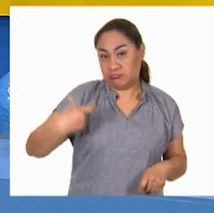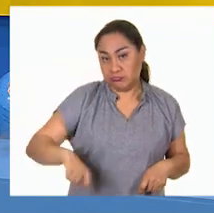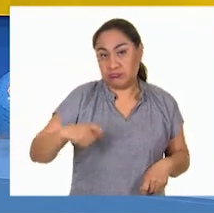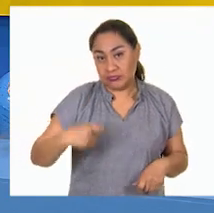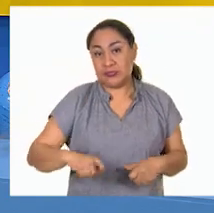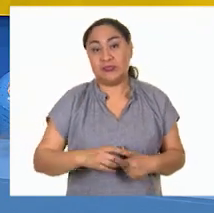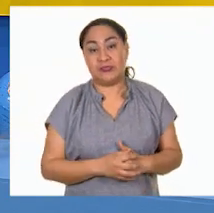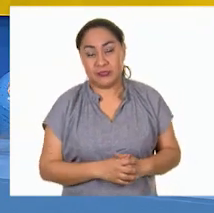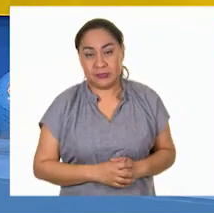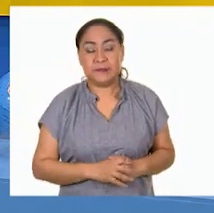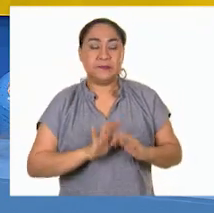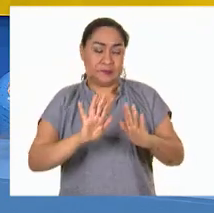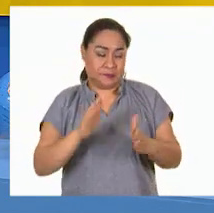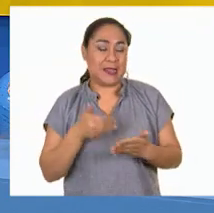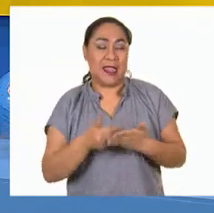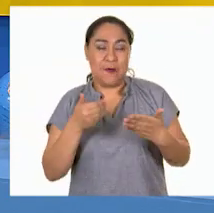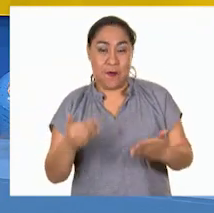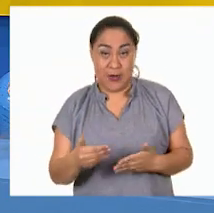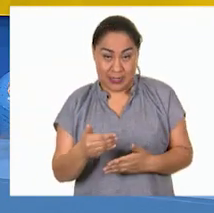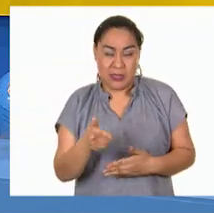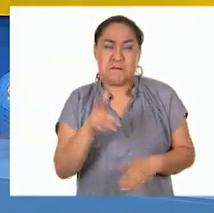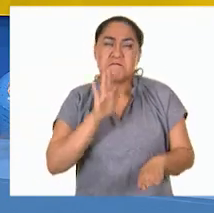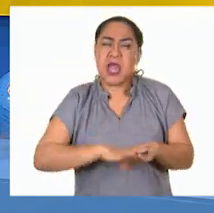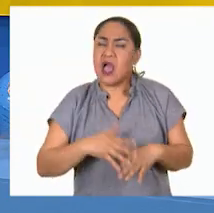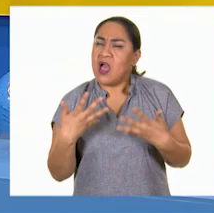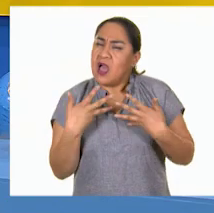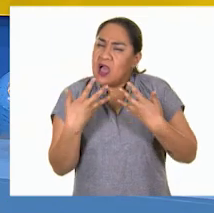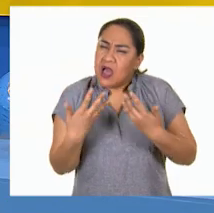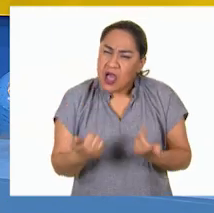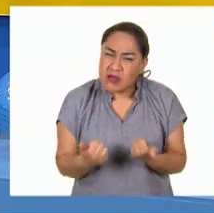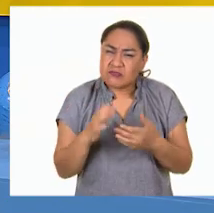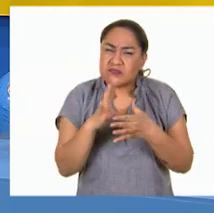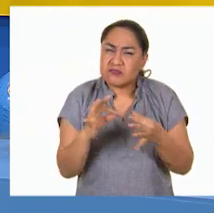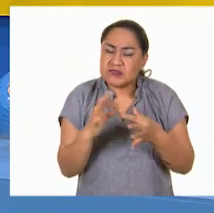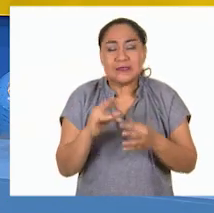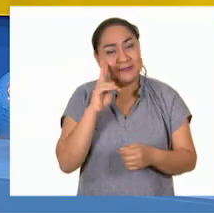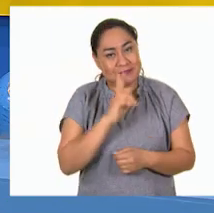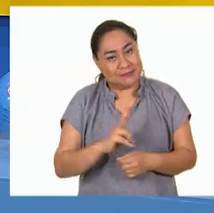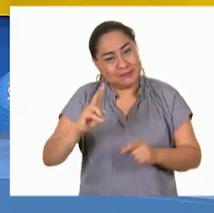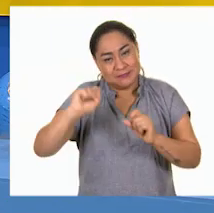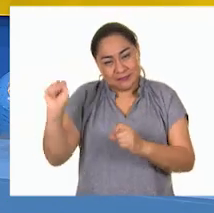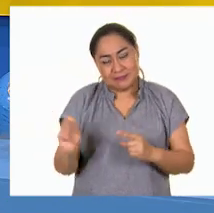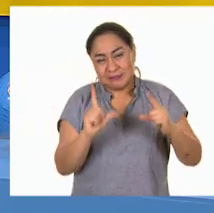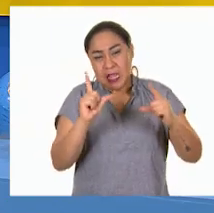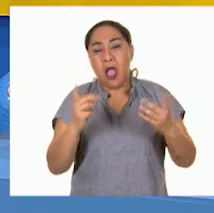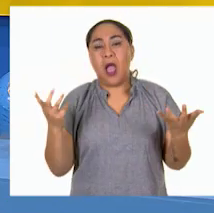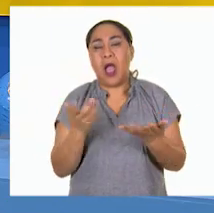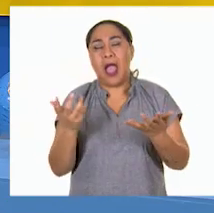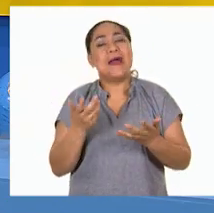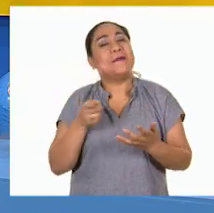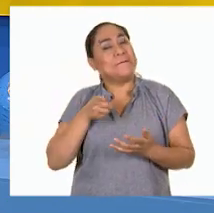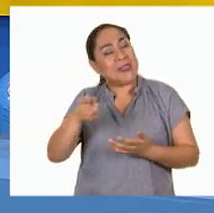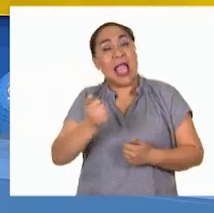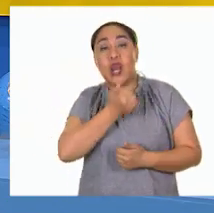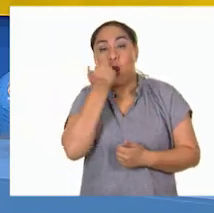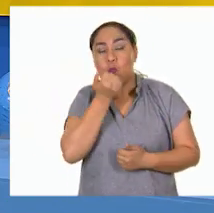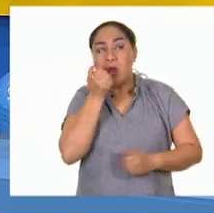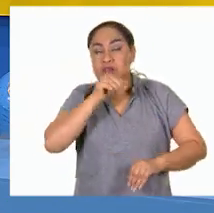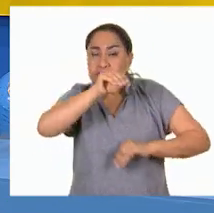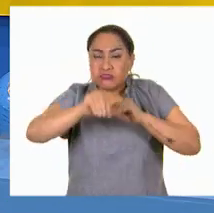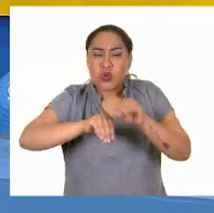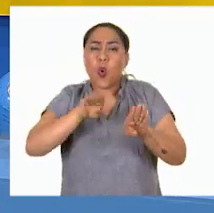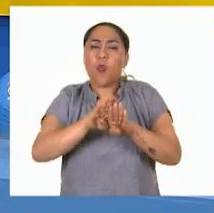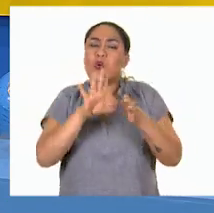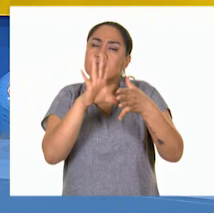Ahora bien, ¿qué les parece si para comprender mejor este tema vemos la siguiente cápsula que preparó una de nuestras alumnas, en donde se